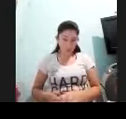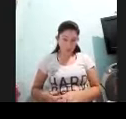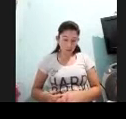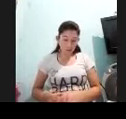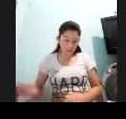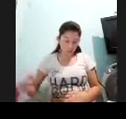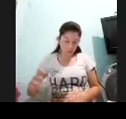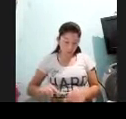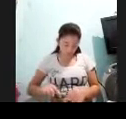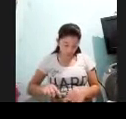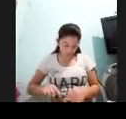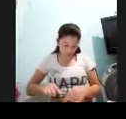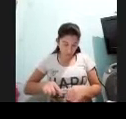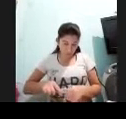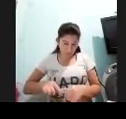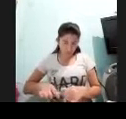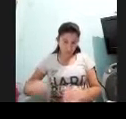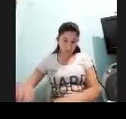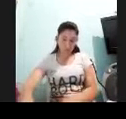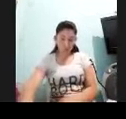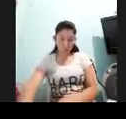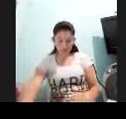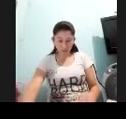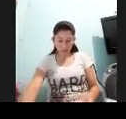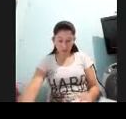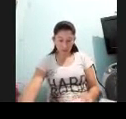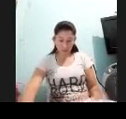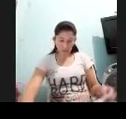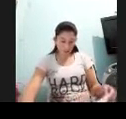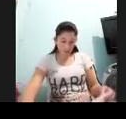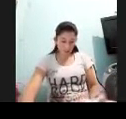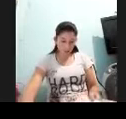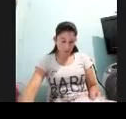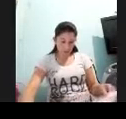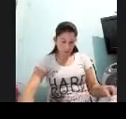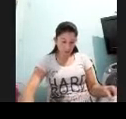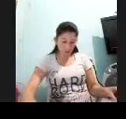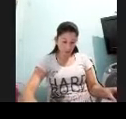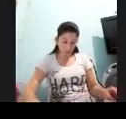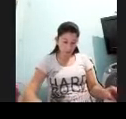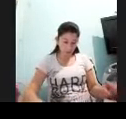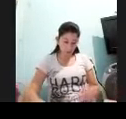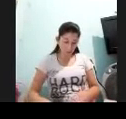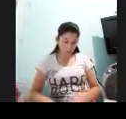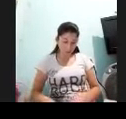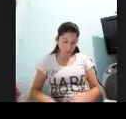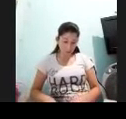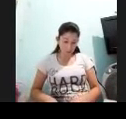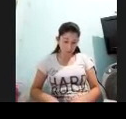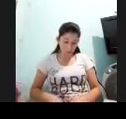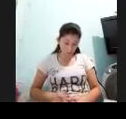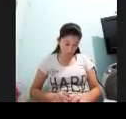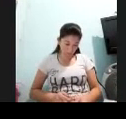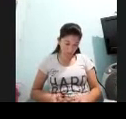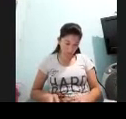decimos my name, es ¿cuál es esa regla? Bueno, tenemos que pronunciar name. My name.